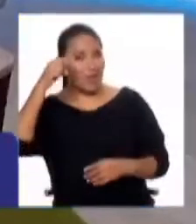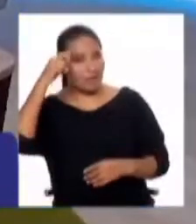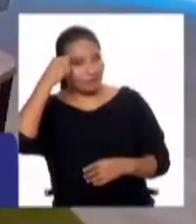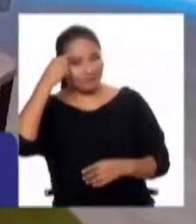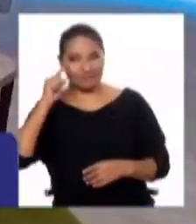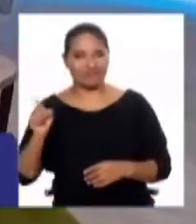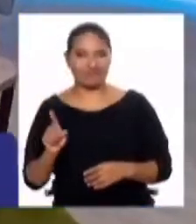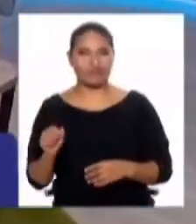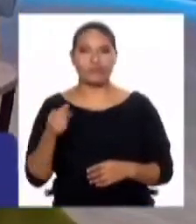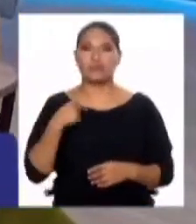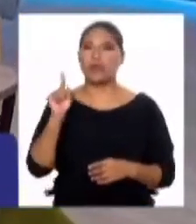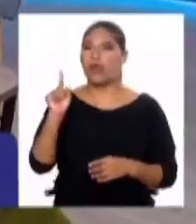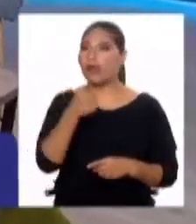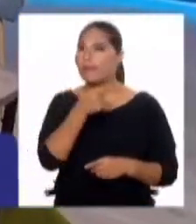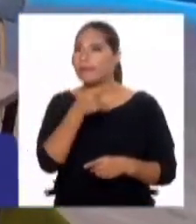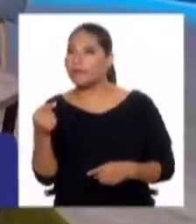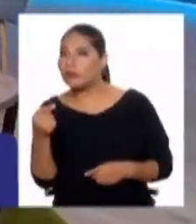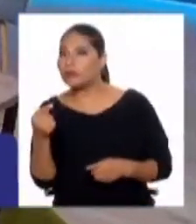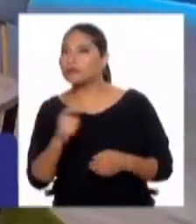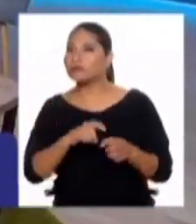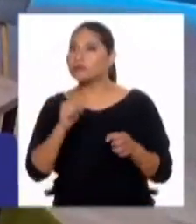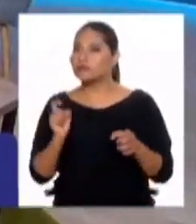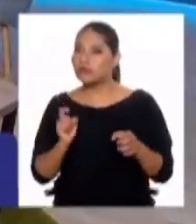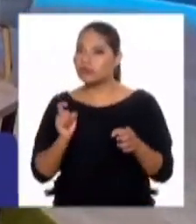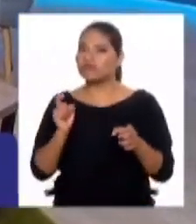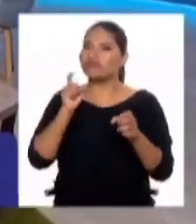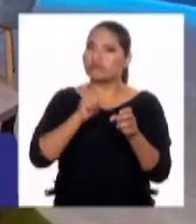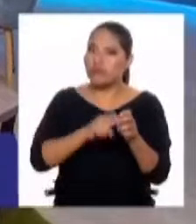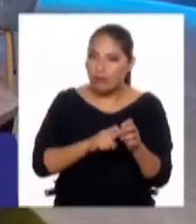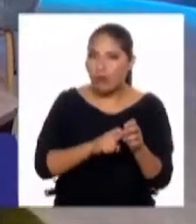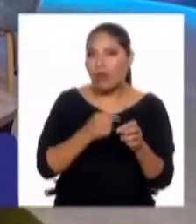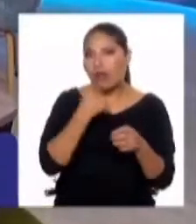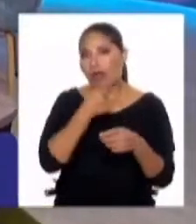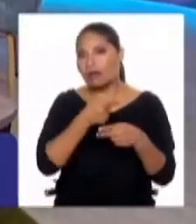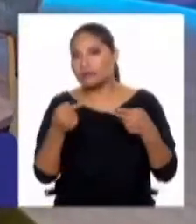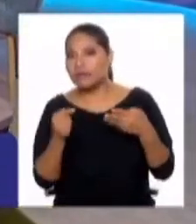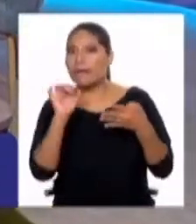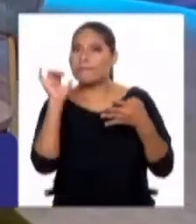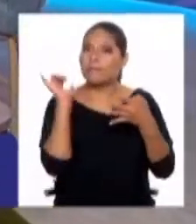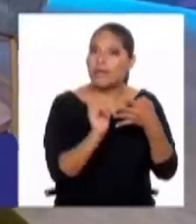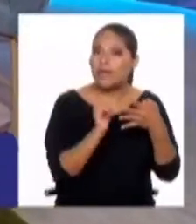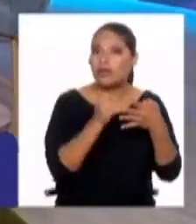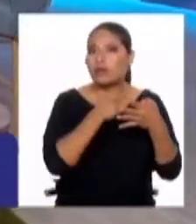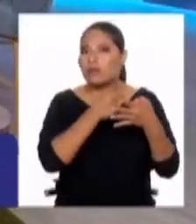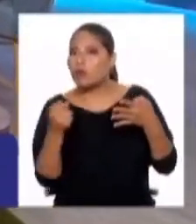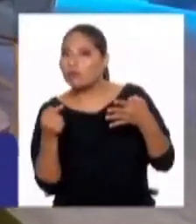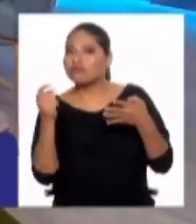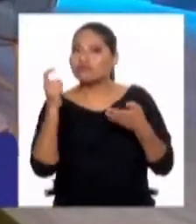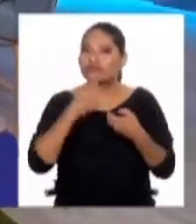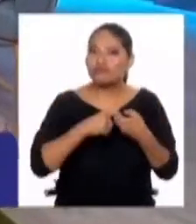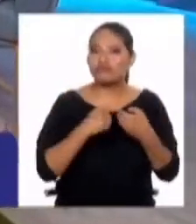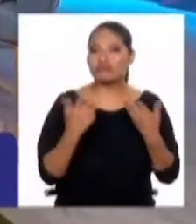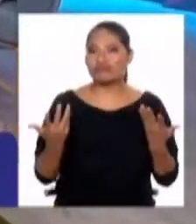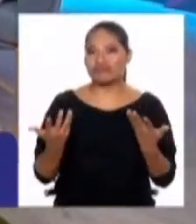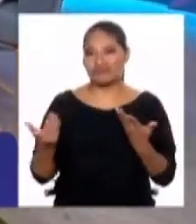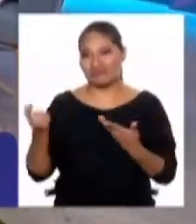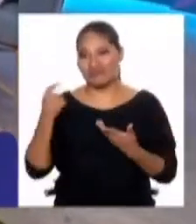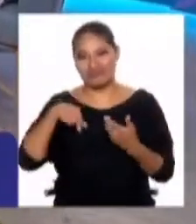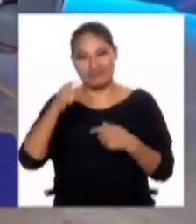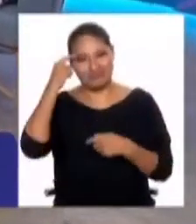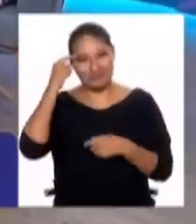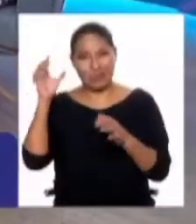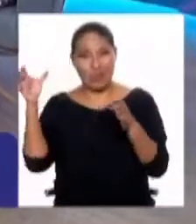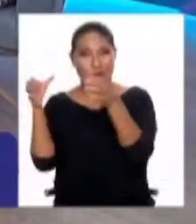una semana me voy, no que no me voy, no que ahora sí me voy, no que después no me voy, no que hasta ahora. ¿Y después un